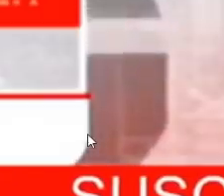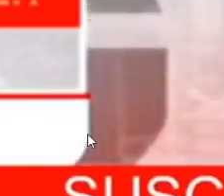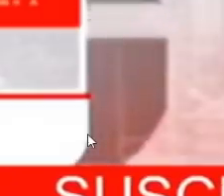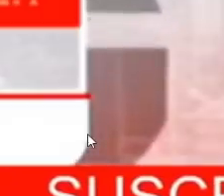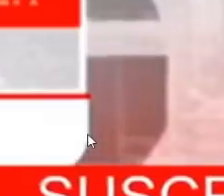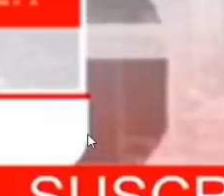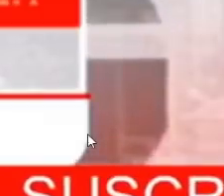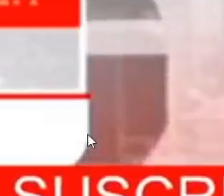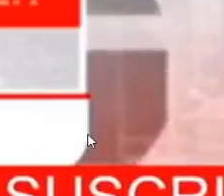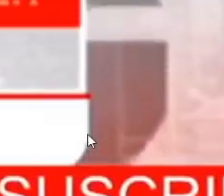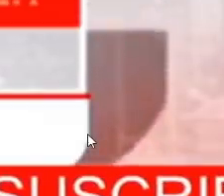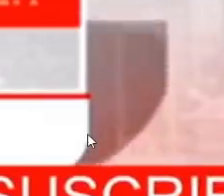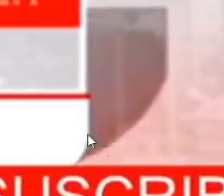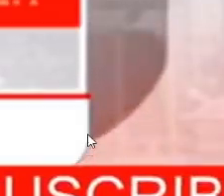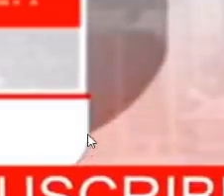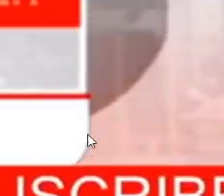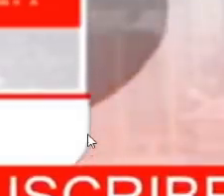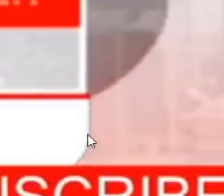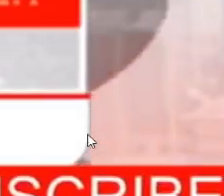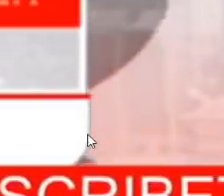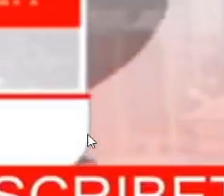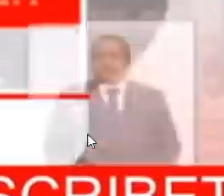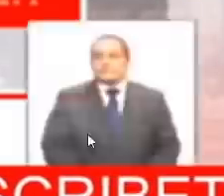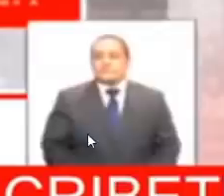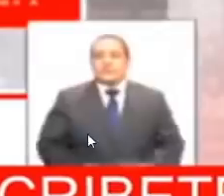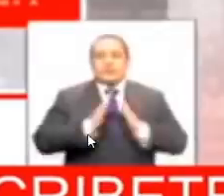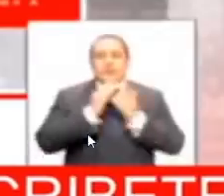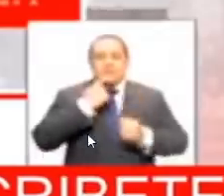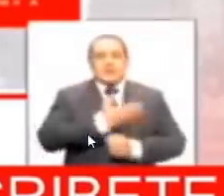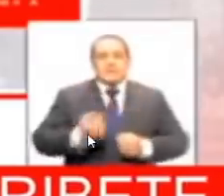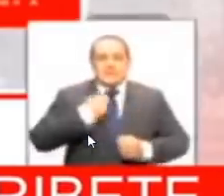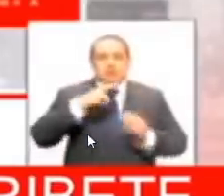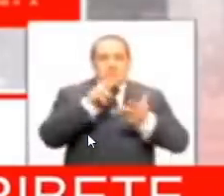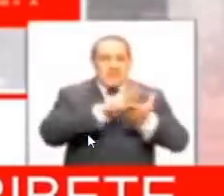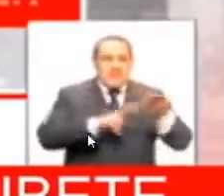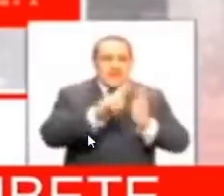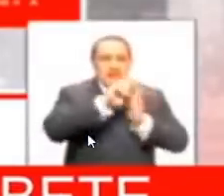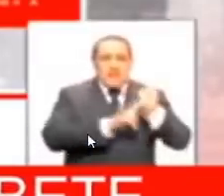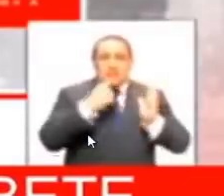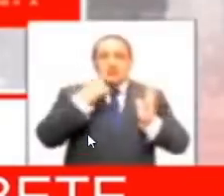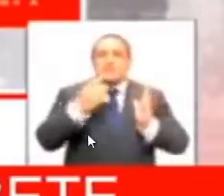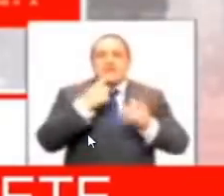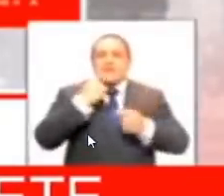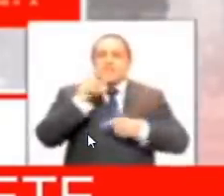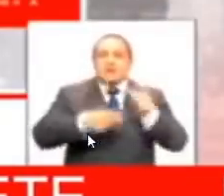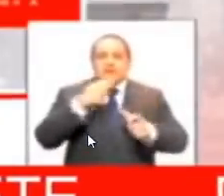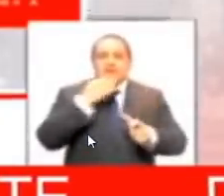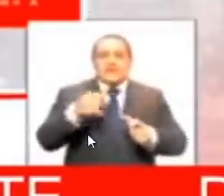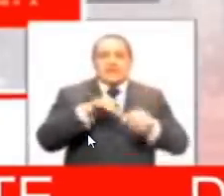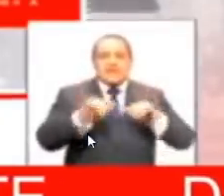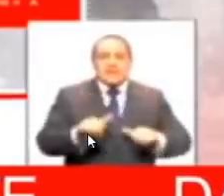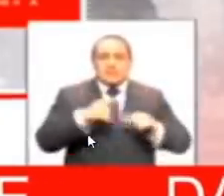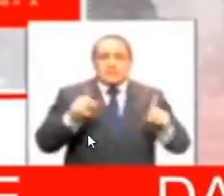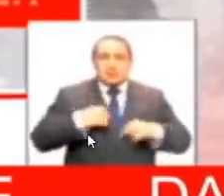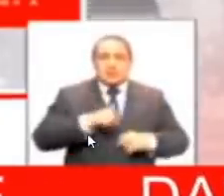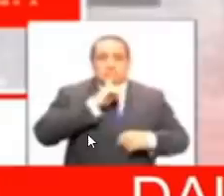del reglamento dice que eso se puede hacer? Usted léame esa parte del reglamento y yo no vuelvo a molestar, me quedo callado.